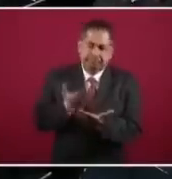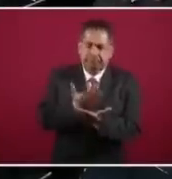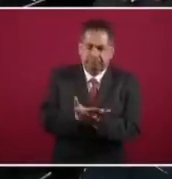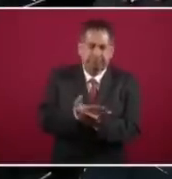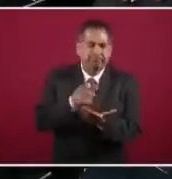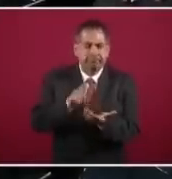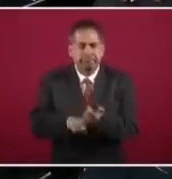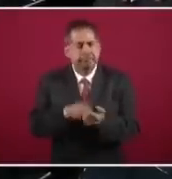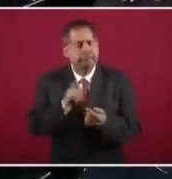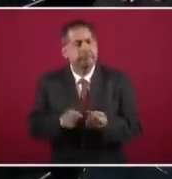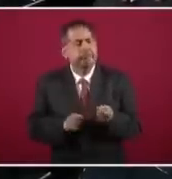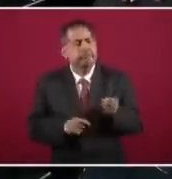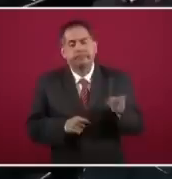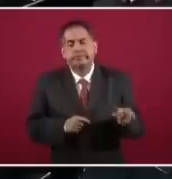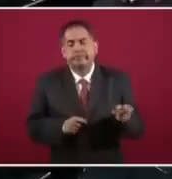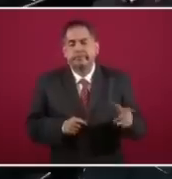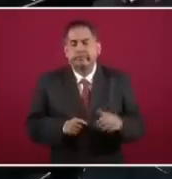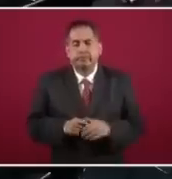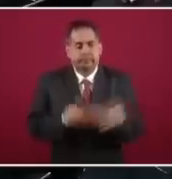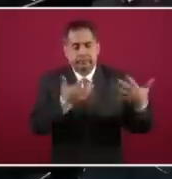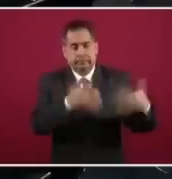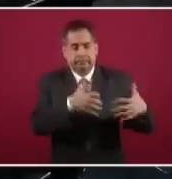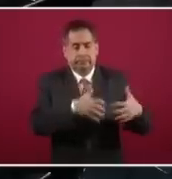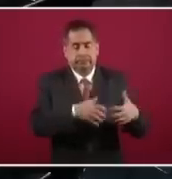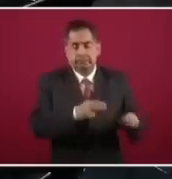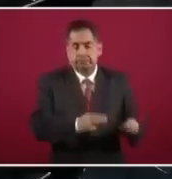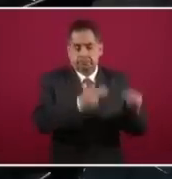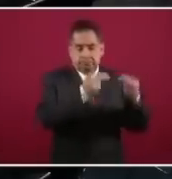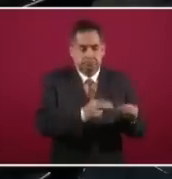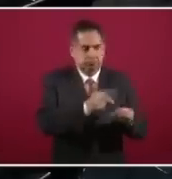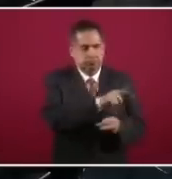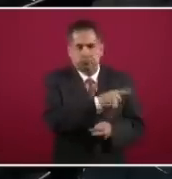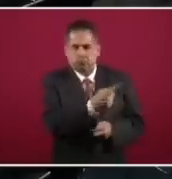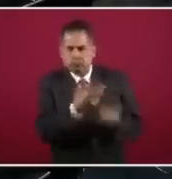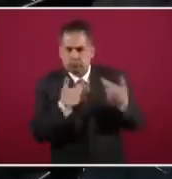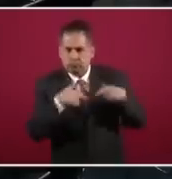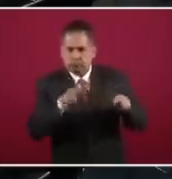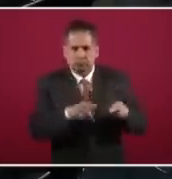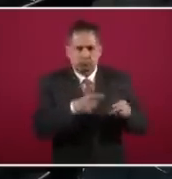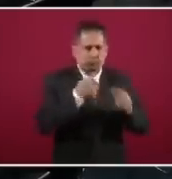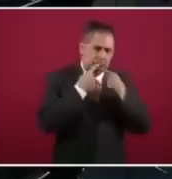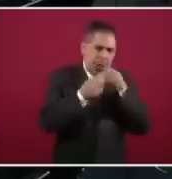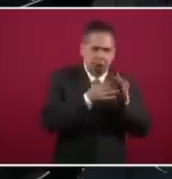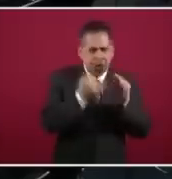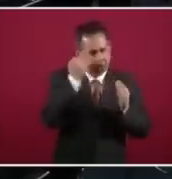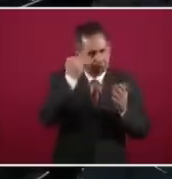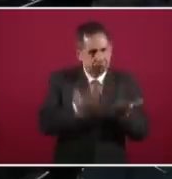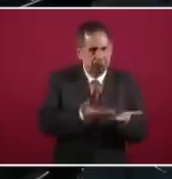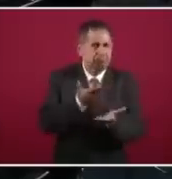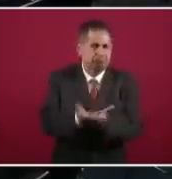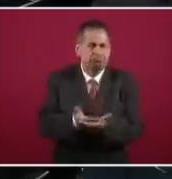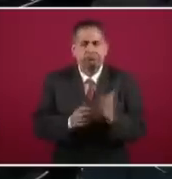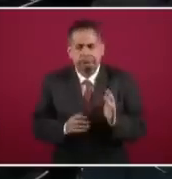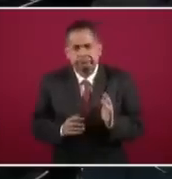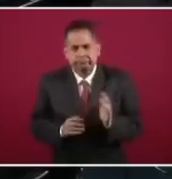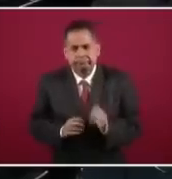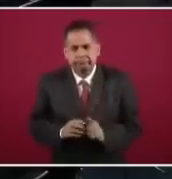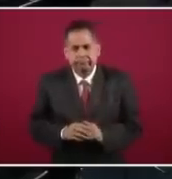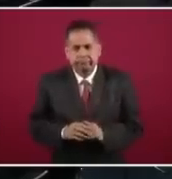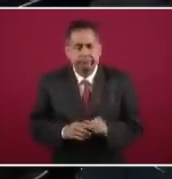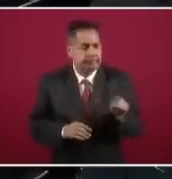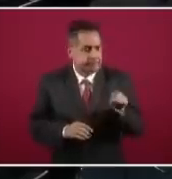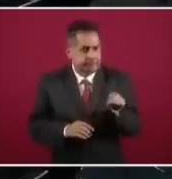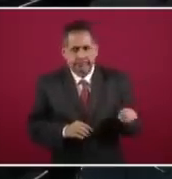de los empresarios, de sus representantes, y ellos van en